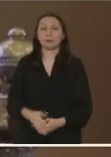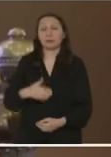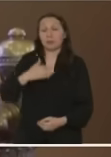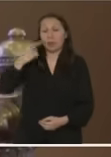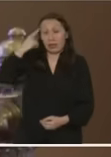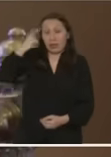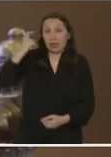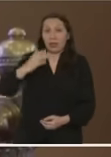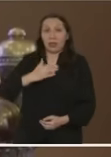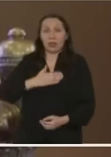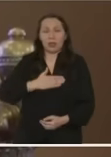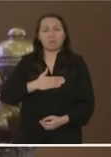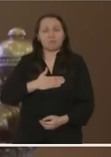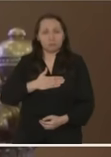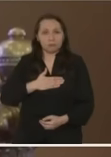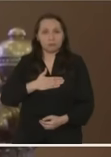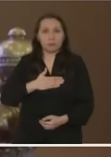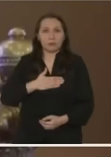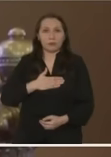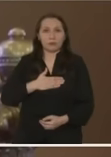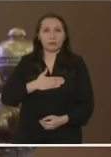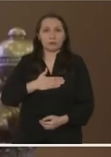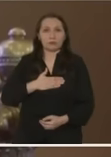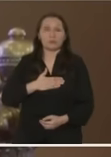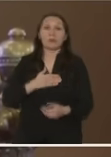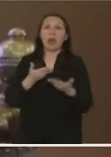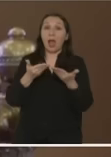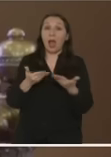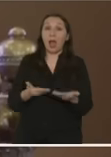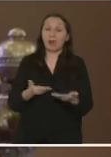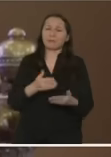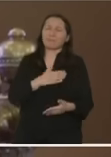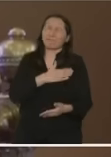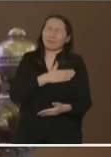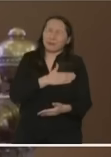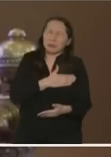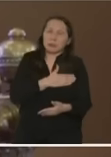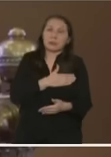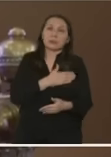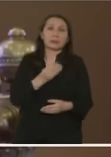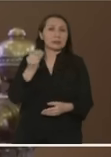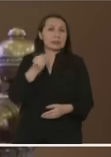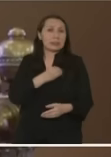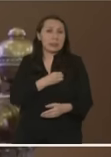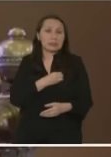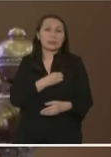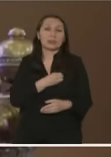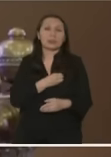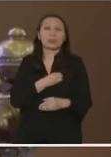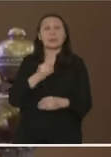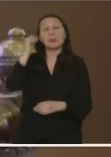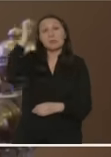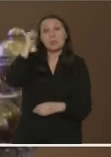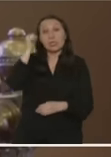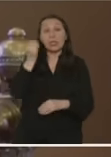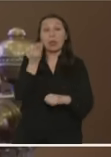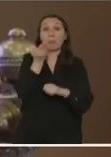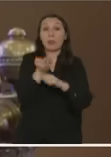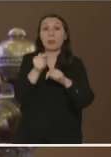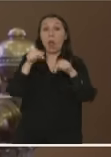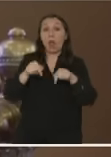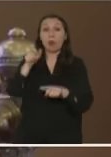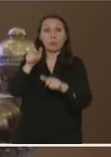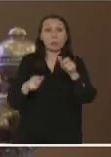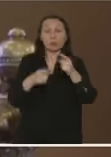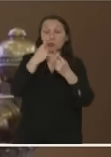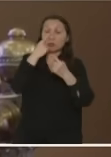Creo profundamente que en esta hora triste y dramática, lo que Sebastián Piñera pediría a quienes hoy lo